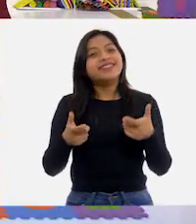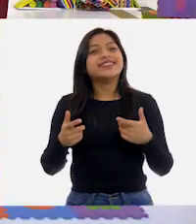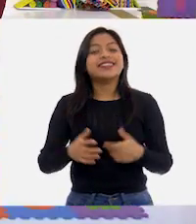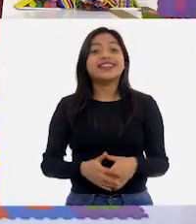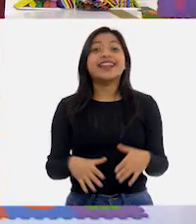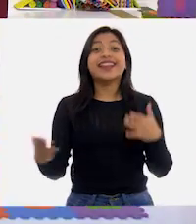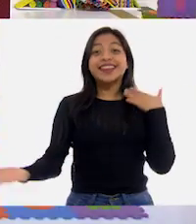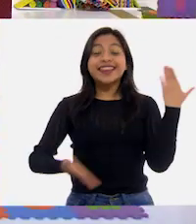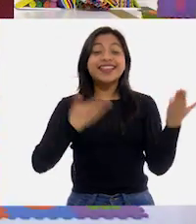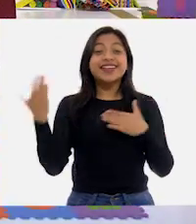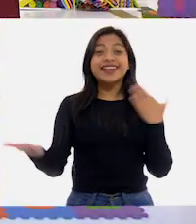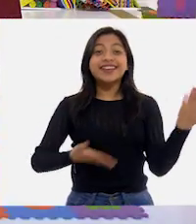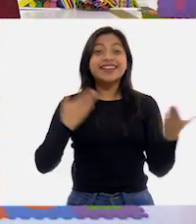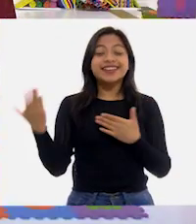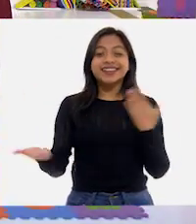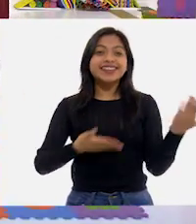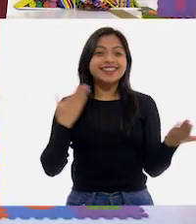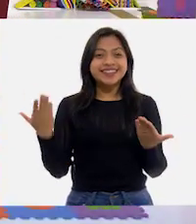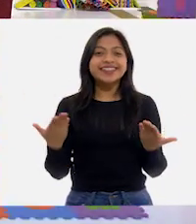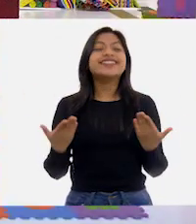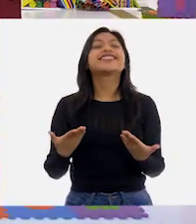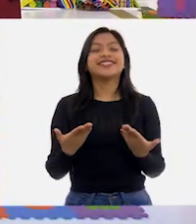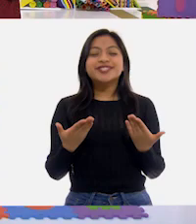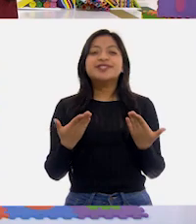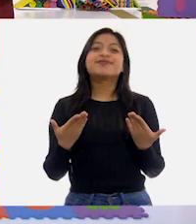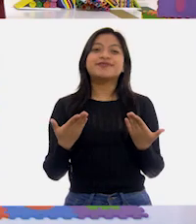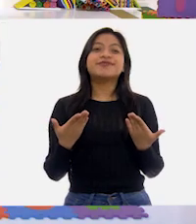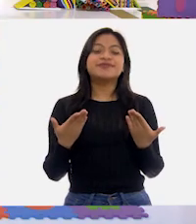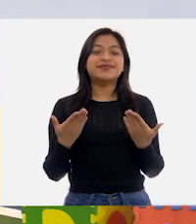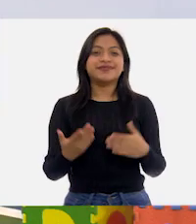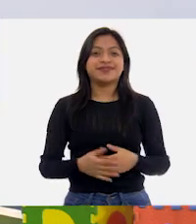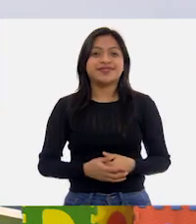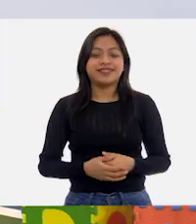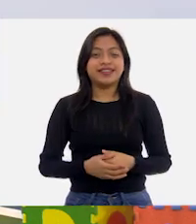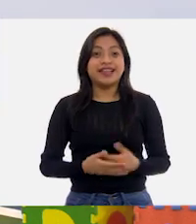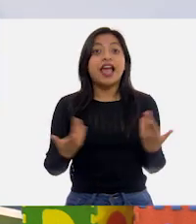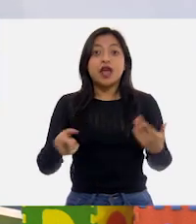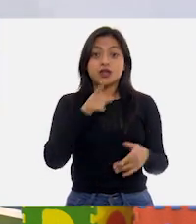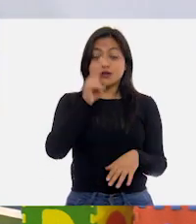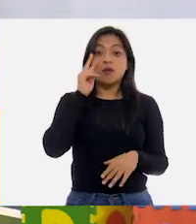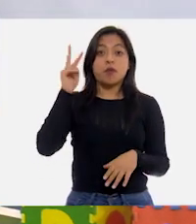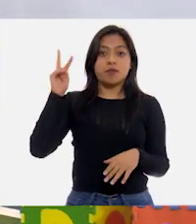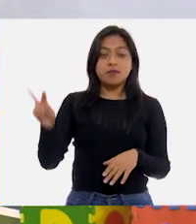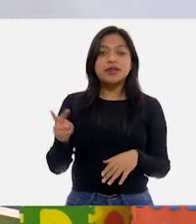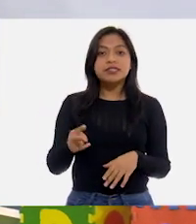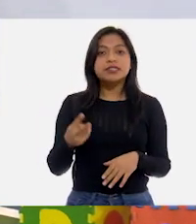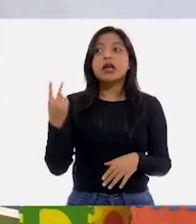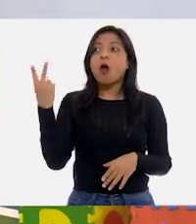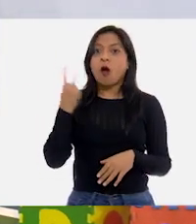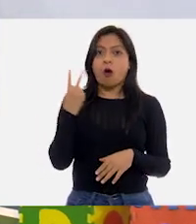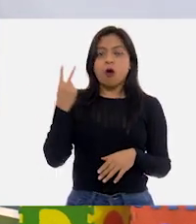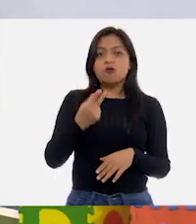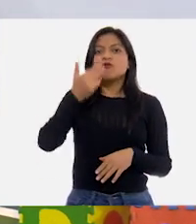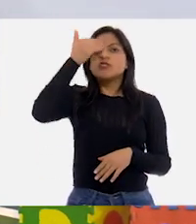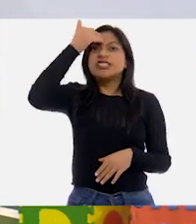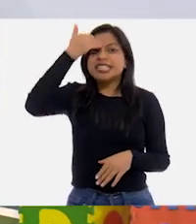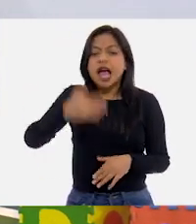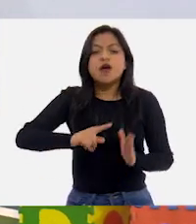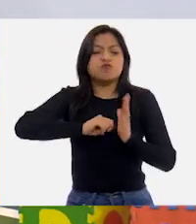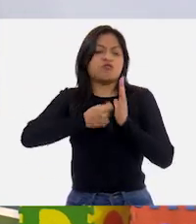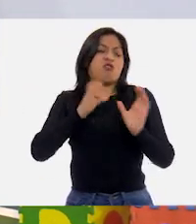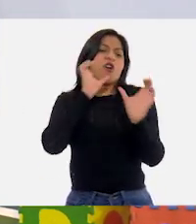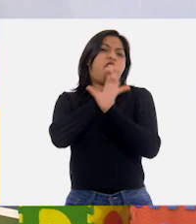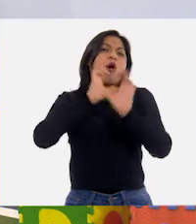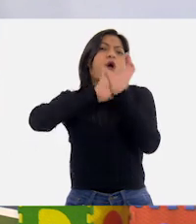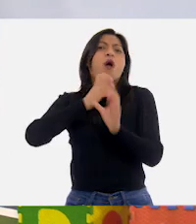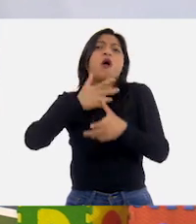¡Qué divertido! Sí, me la pasé muy bien. Estuvo muy bonito. Y si se dan cuenta, pues nosotros no conocemos bien la técnica de la